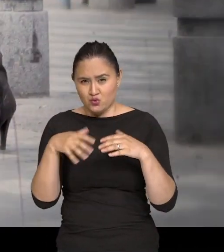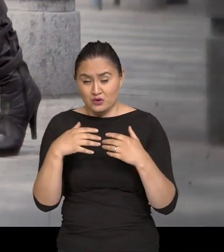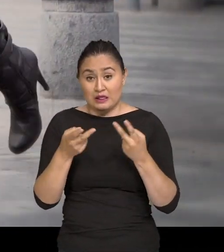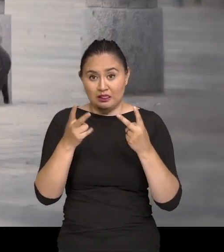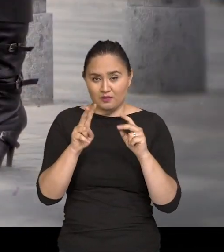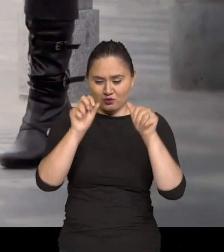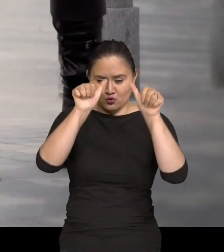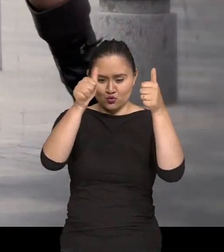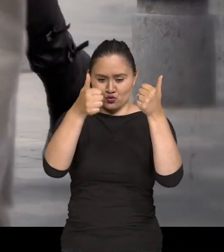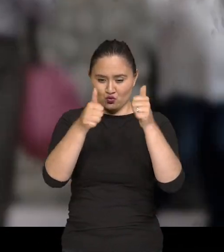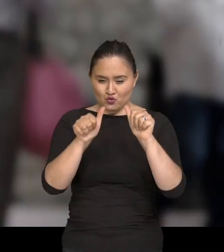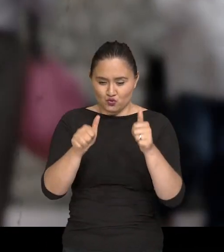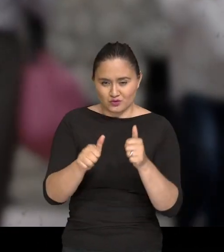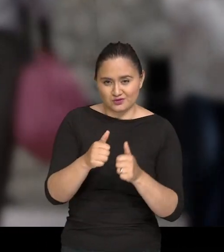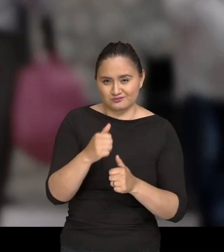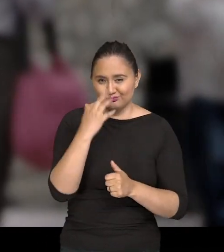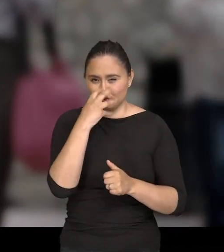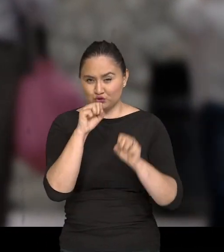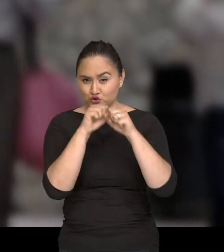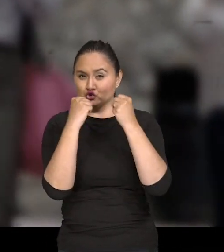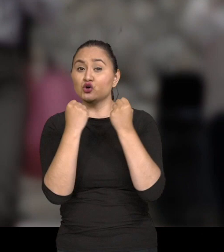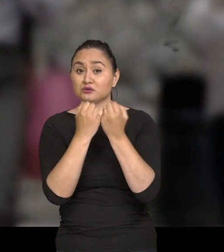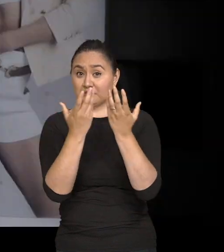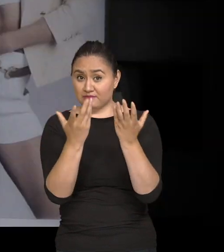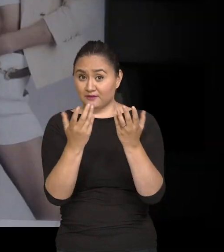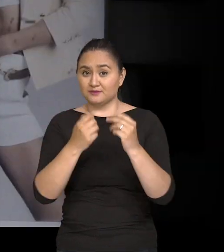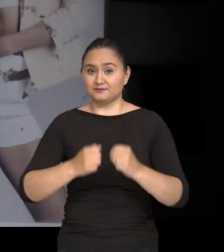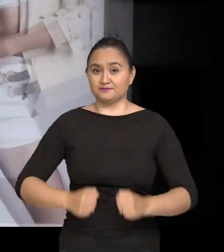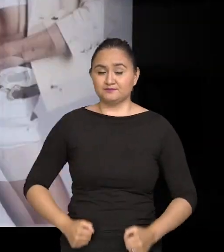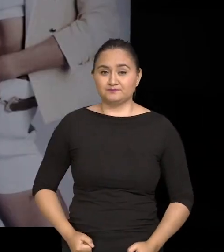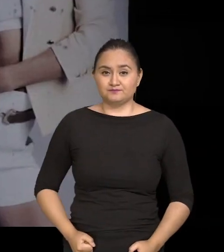tener una figura que agrade socialmente